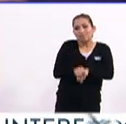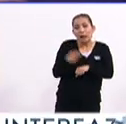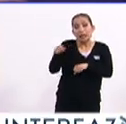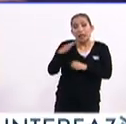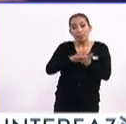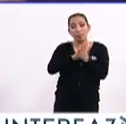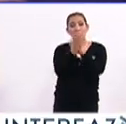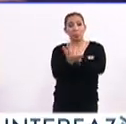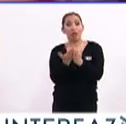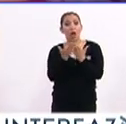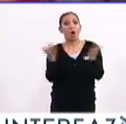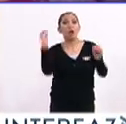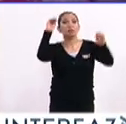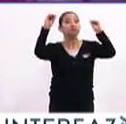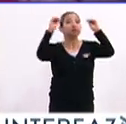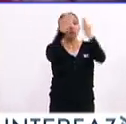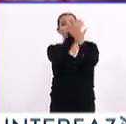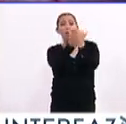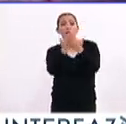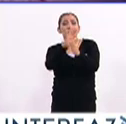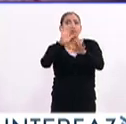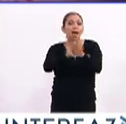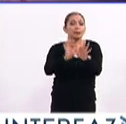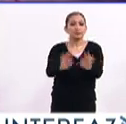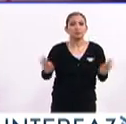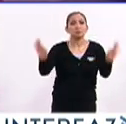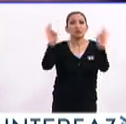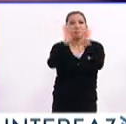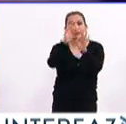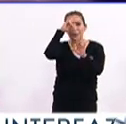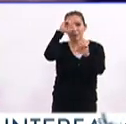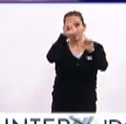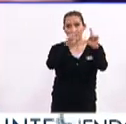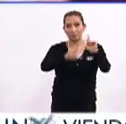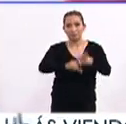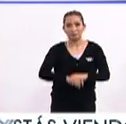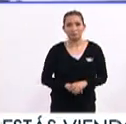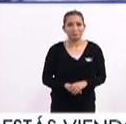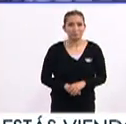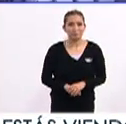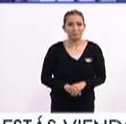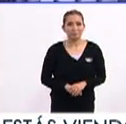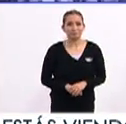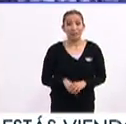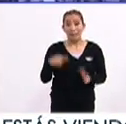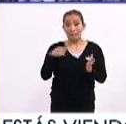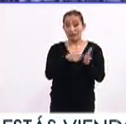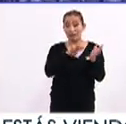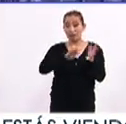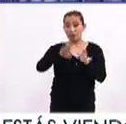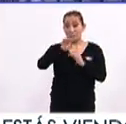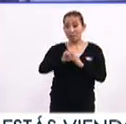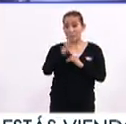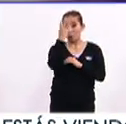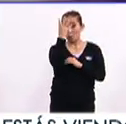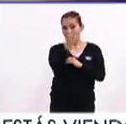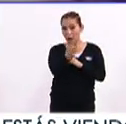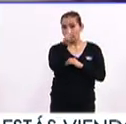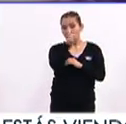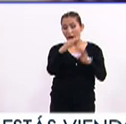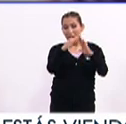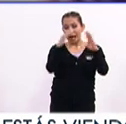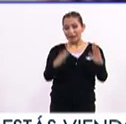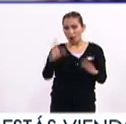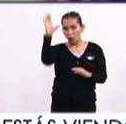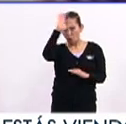le convirtieron en una de las colecciones más importantes del país. En 1994, la